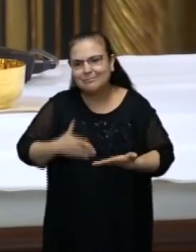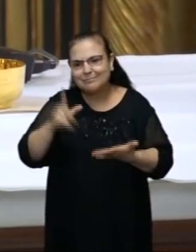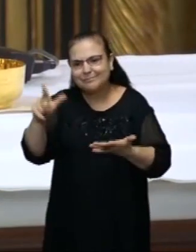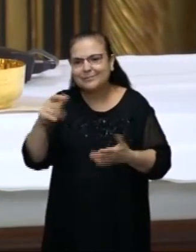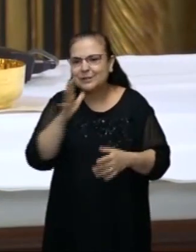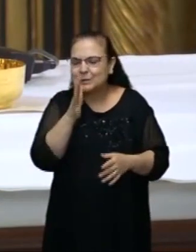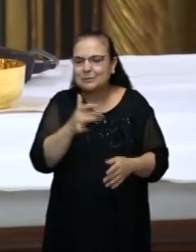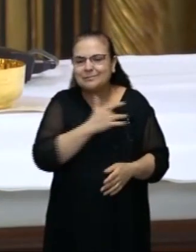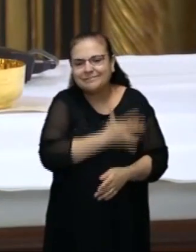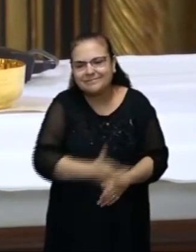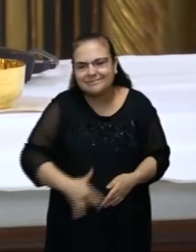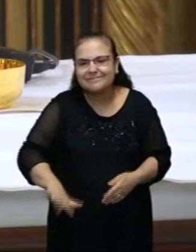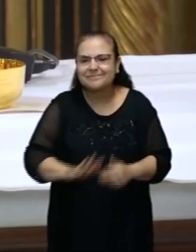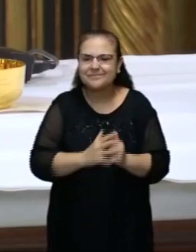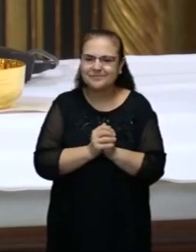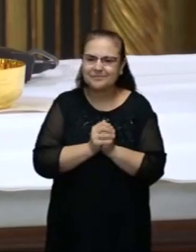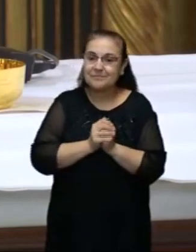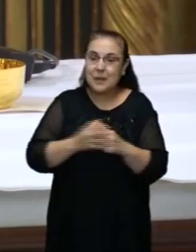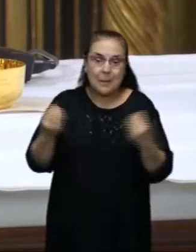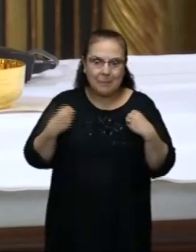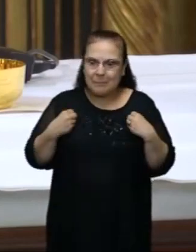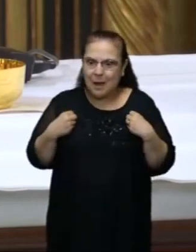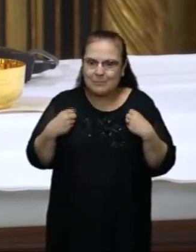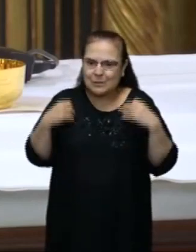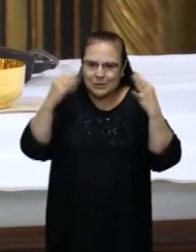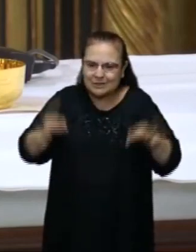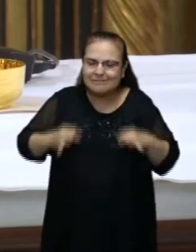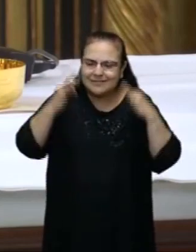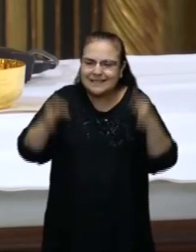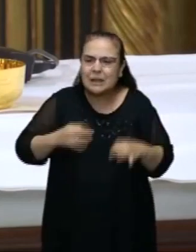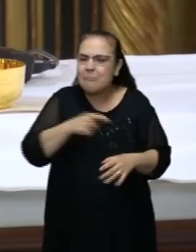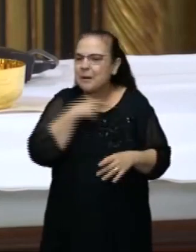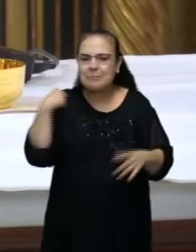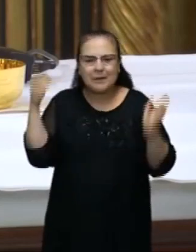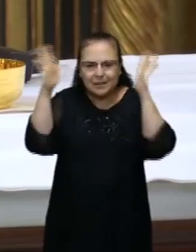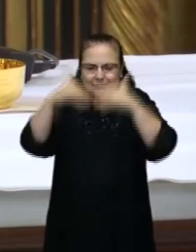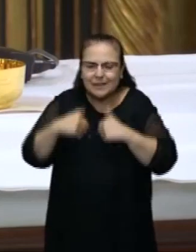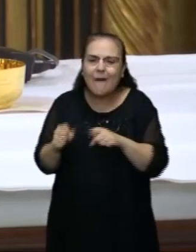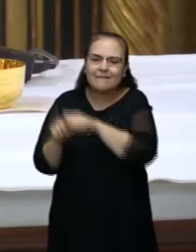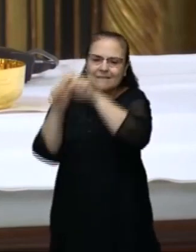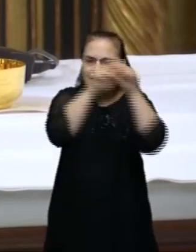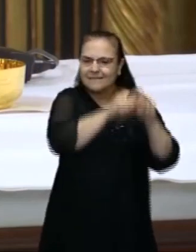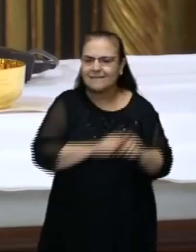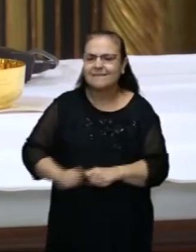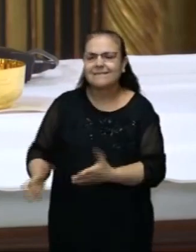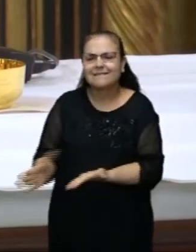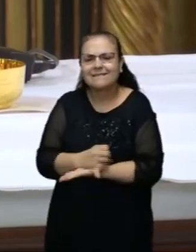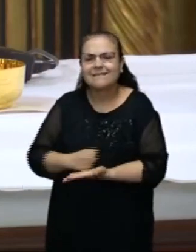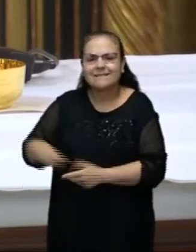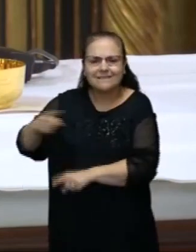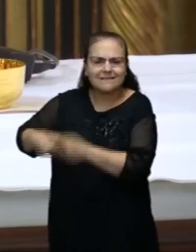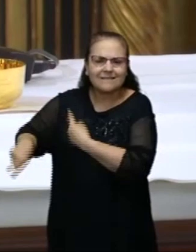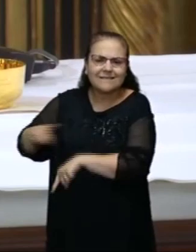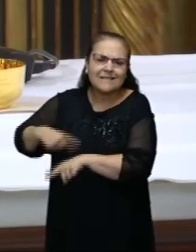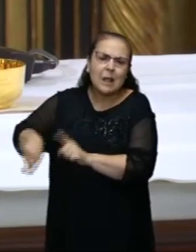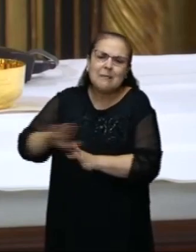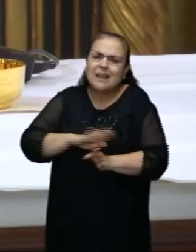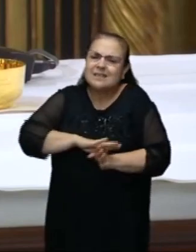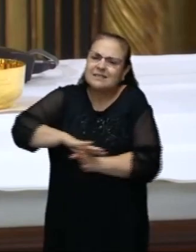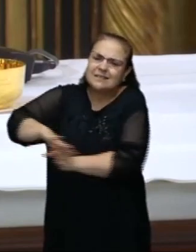ayudados por tu misericordia, vivamos siempre libres de pecado y protegidos de toda